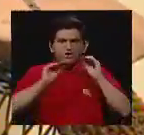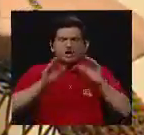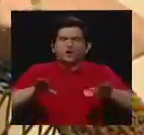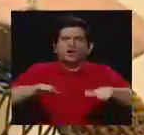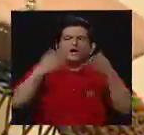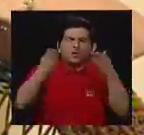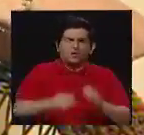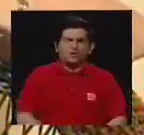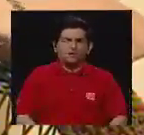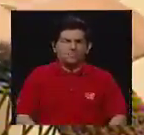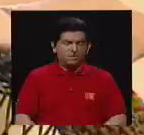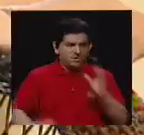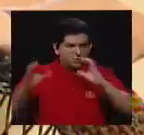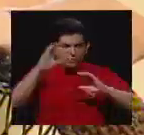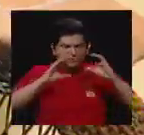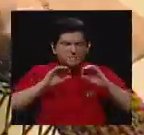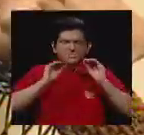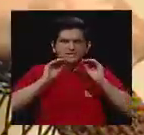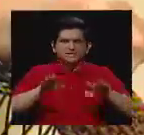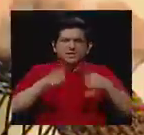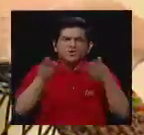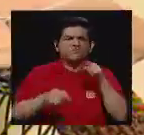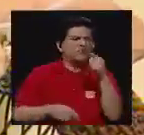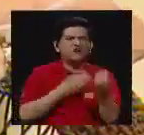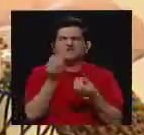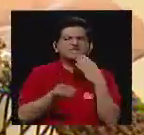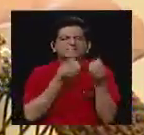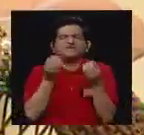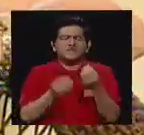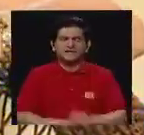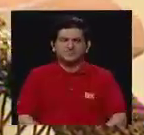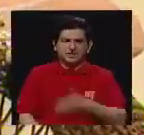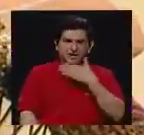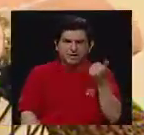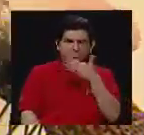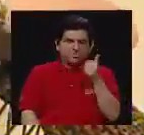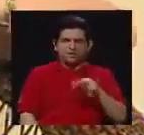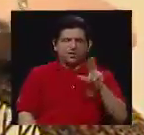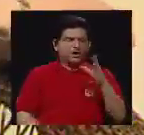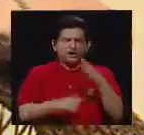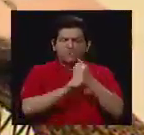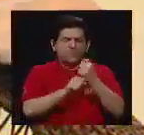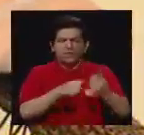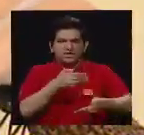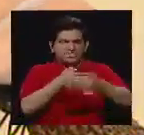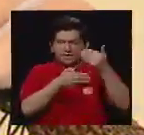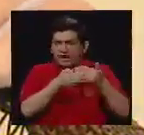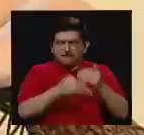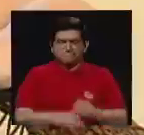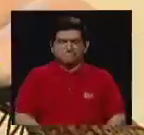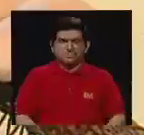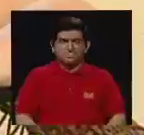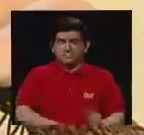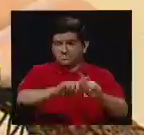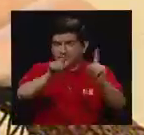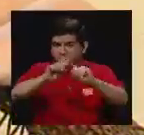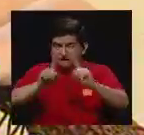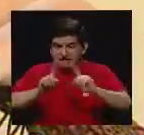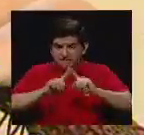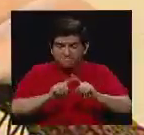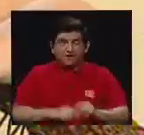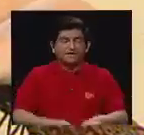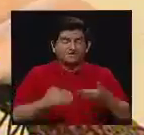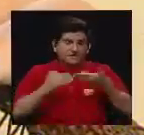la historia, cómo se enseñan las ciencias, qué han hecho las ciencias por mejorar lo que no han hecho mucho,